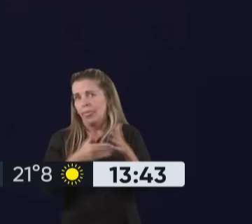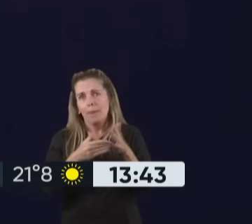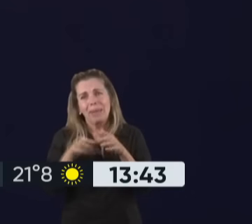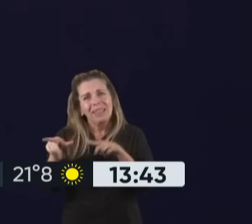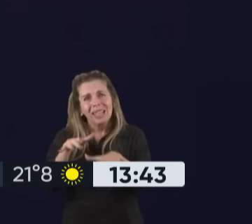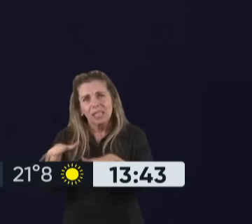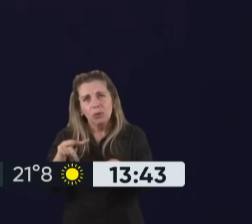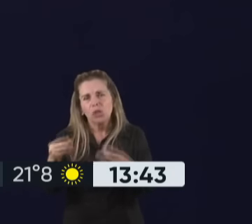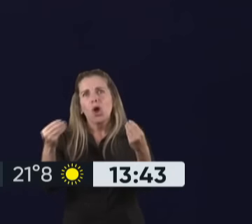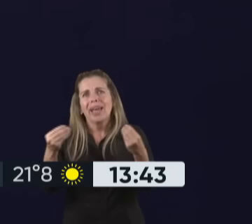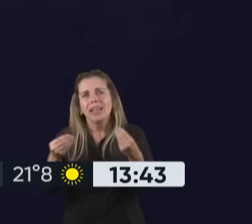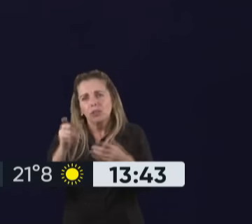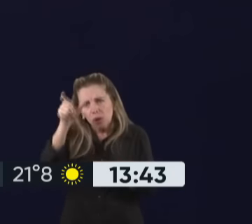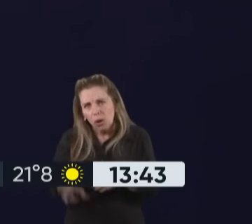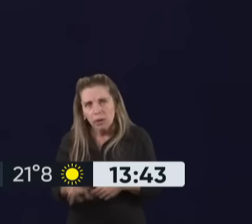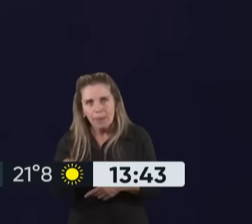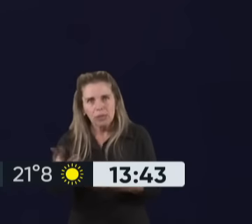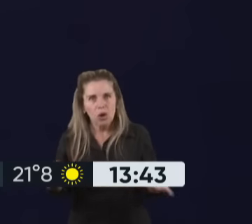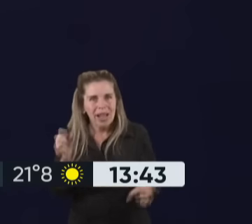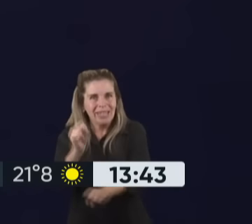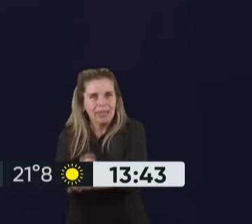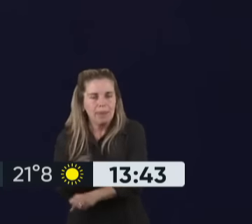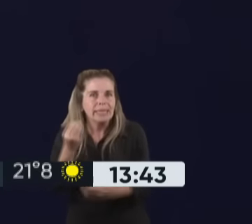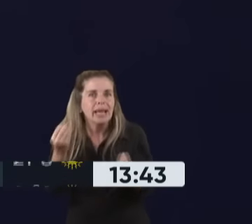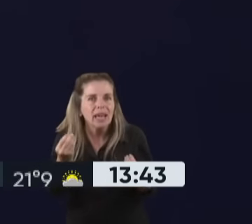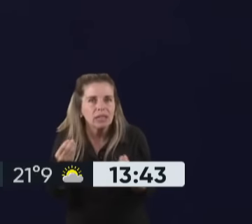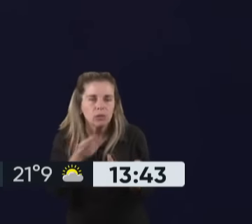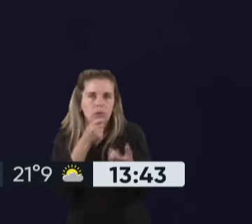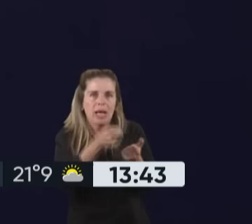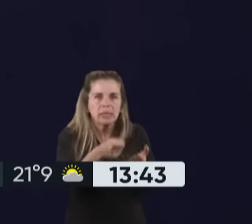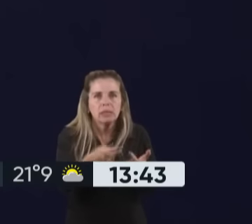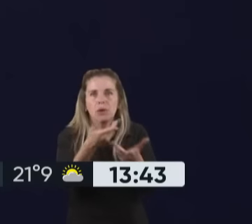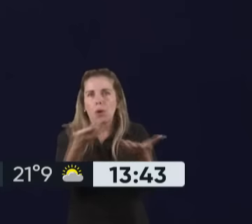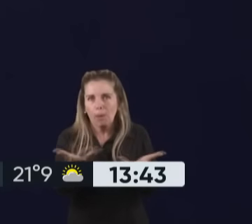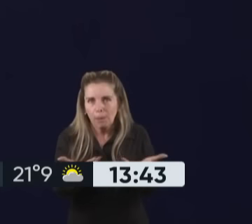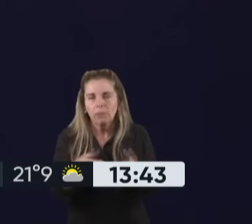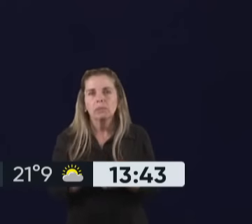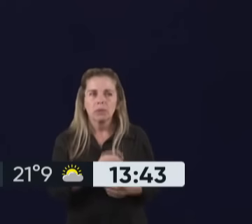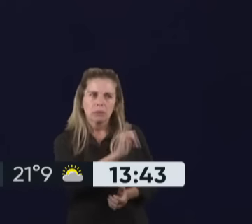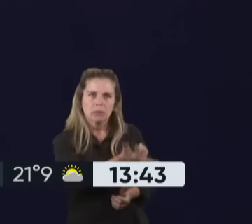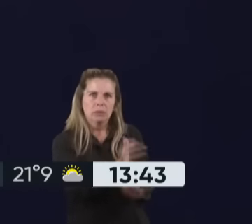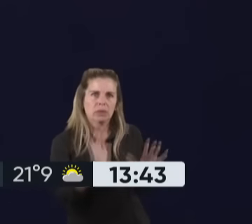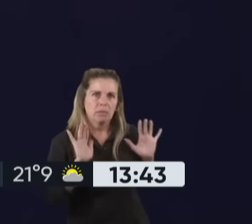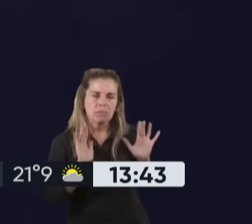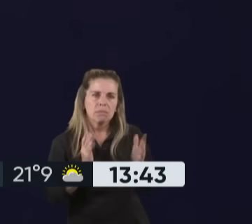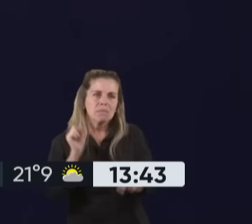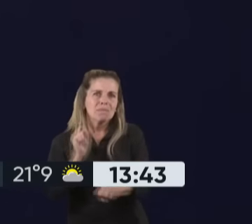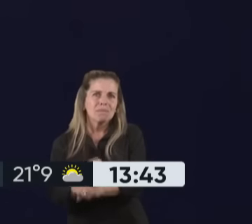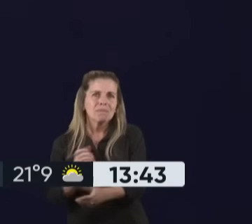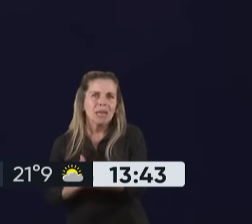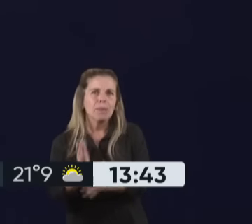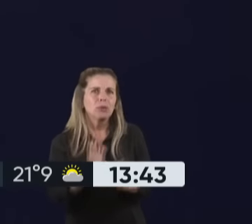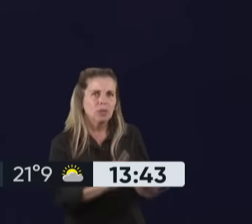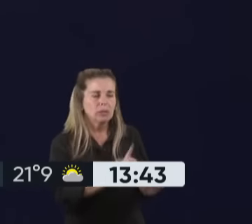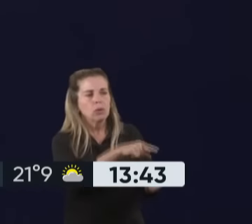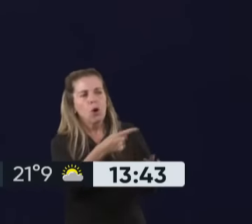brutalidad del tipo de crimen que realicen. Así que sí, efectivamente es así. ¿Cuál era la